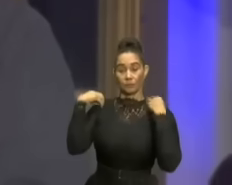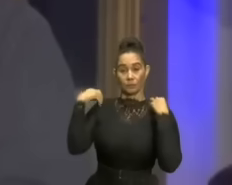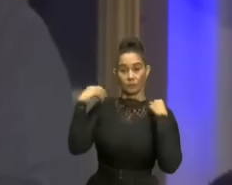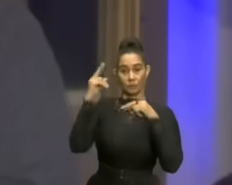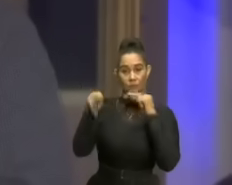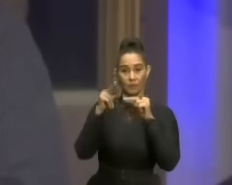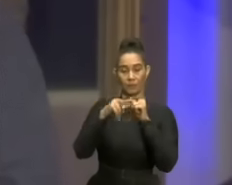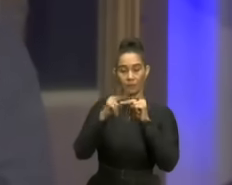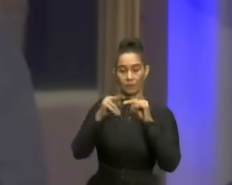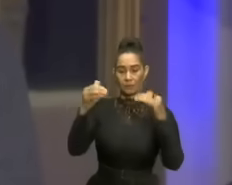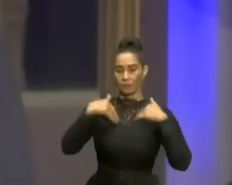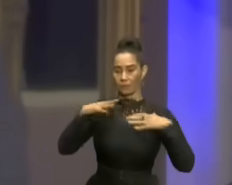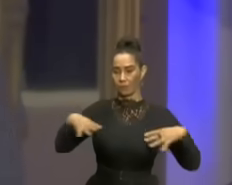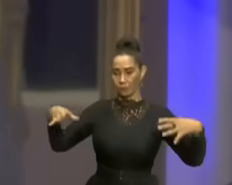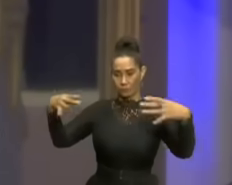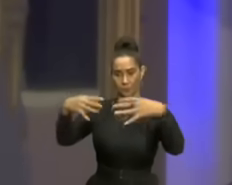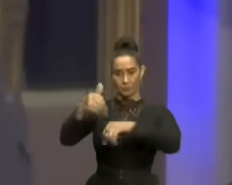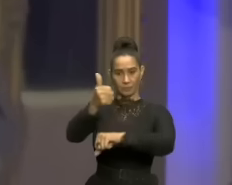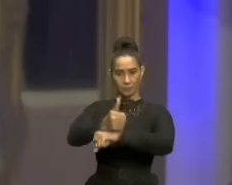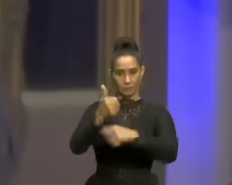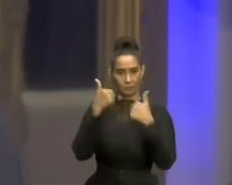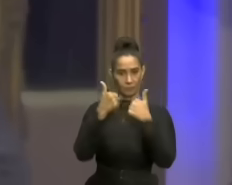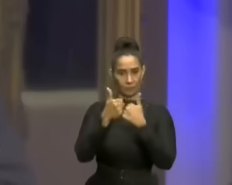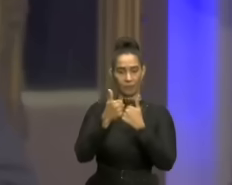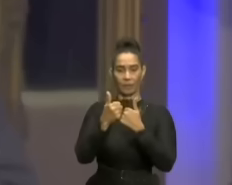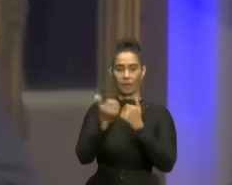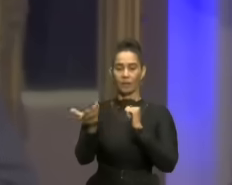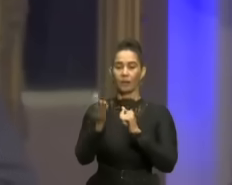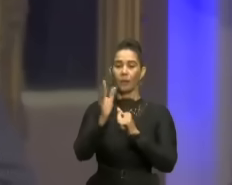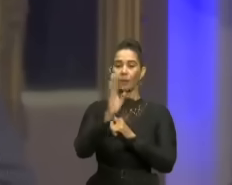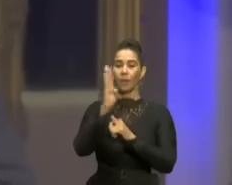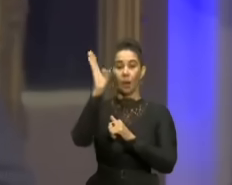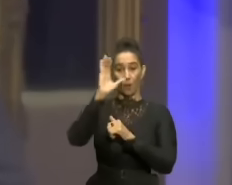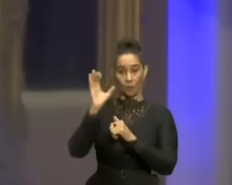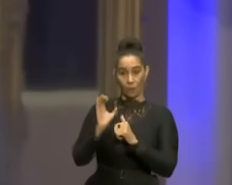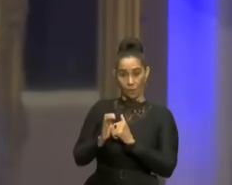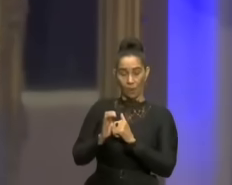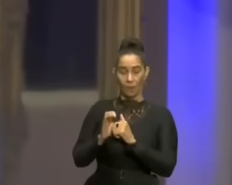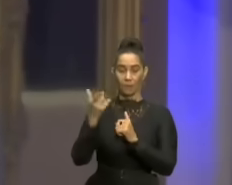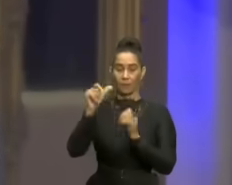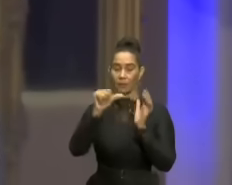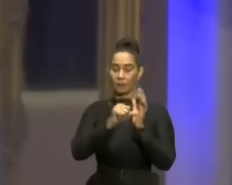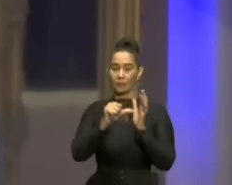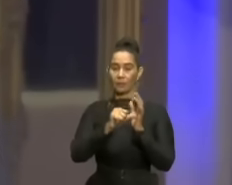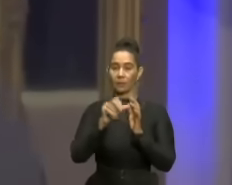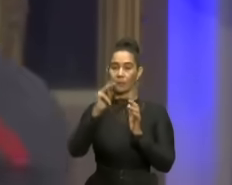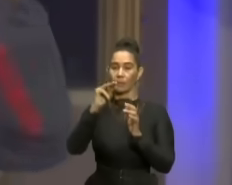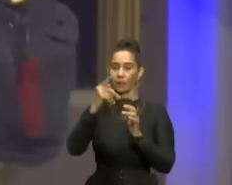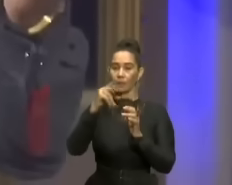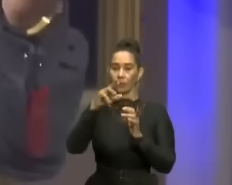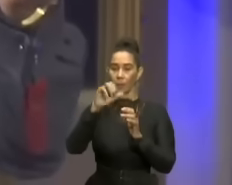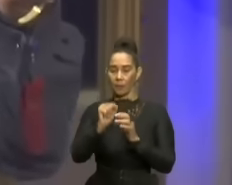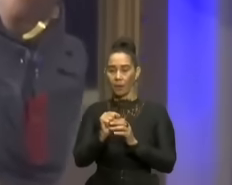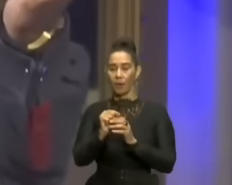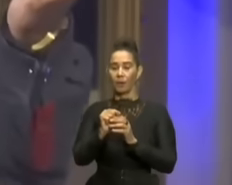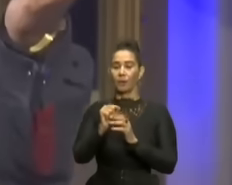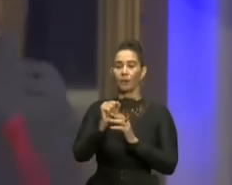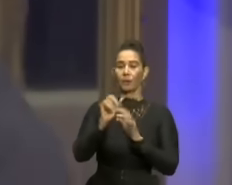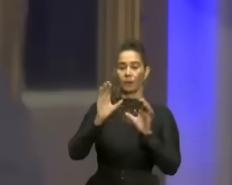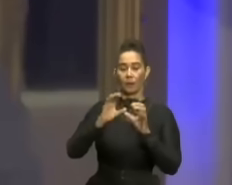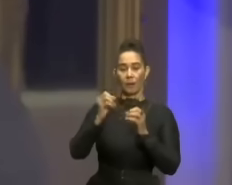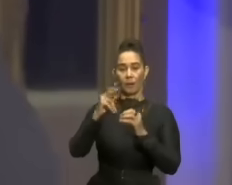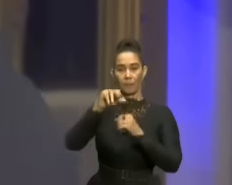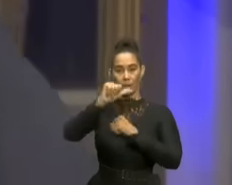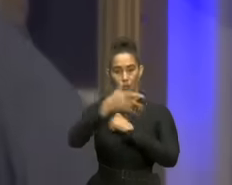nacional tienen grandes instalaciones. Por ejemplo, si vamos a Barranquilla, en Colombia, está el Metropolitano. Si vamos a Bogotá, está el